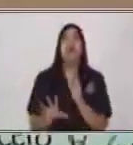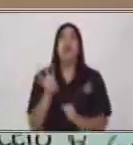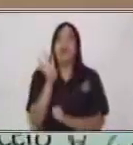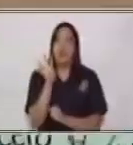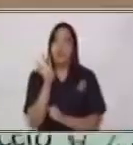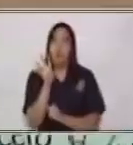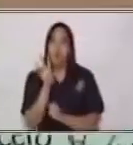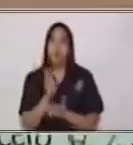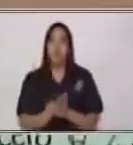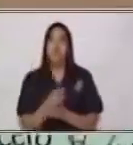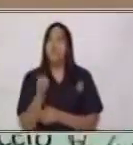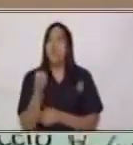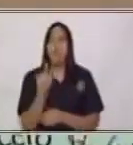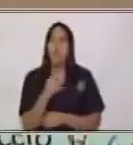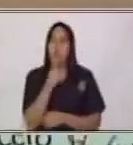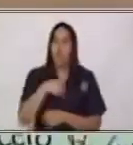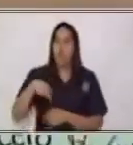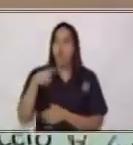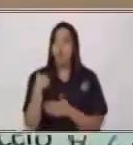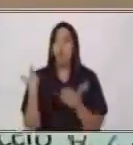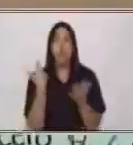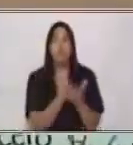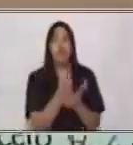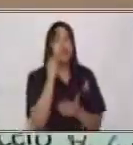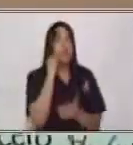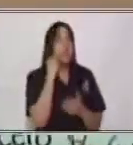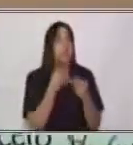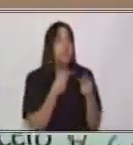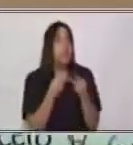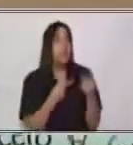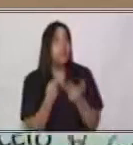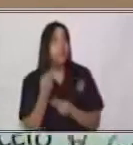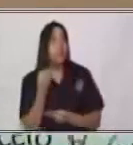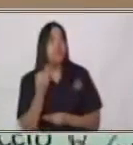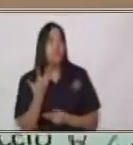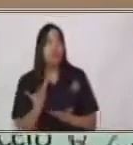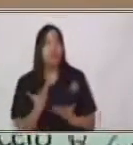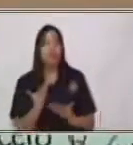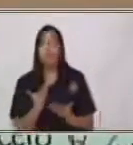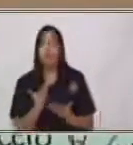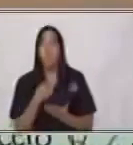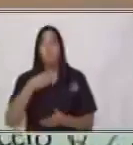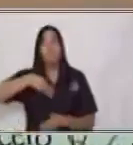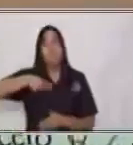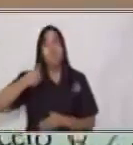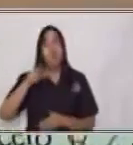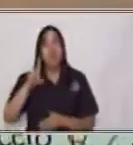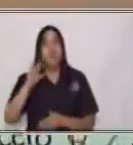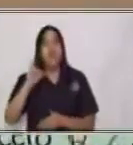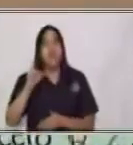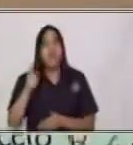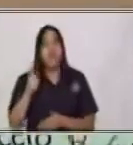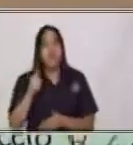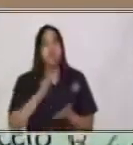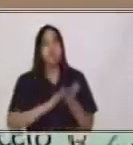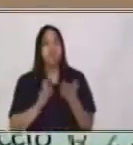14. ¿Cuánto vamos a pagar en la tienda por esto? ¿Cuánto pagó María? María gastó en